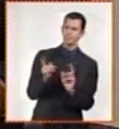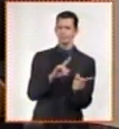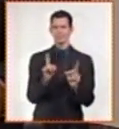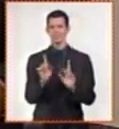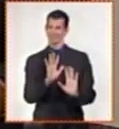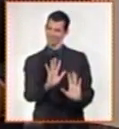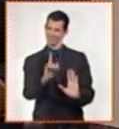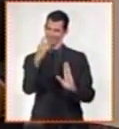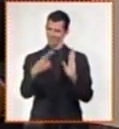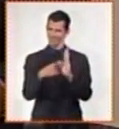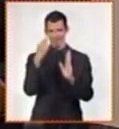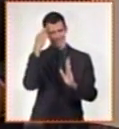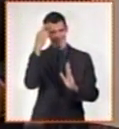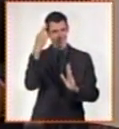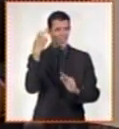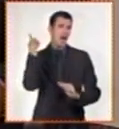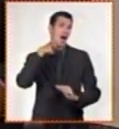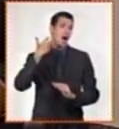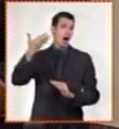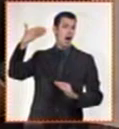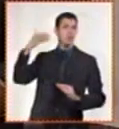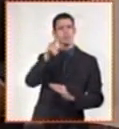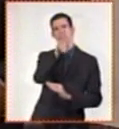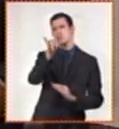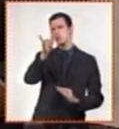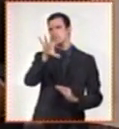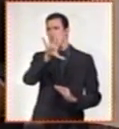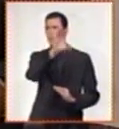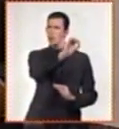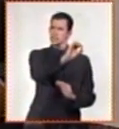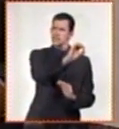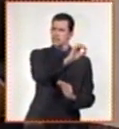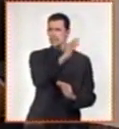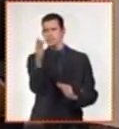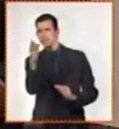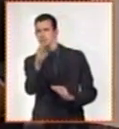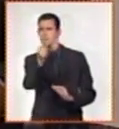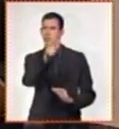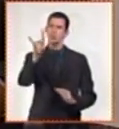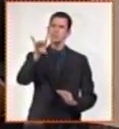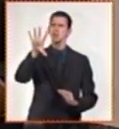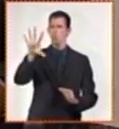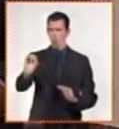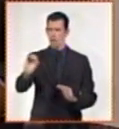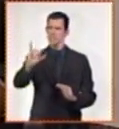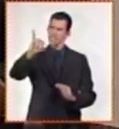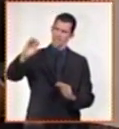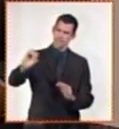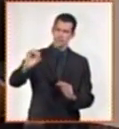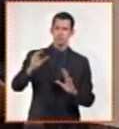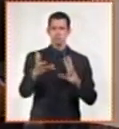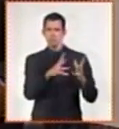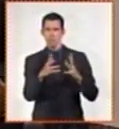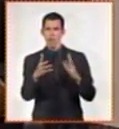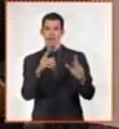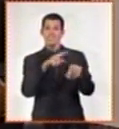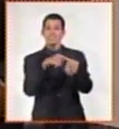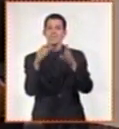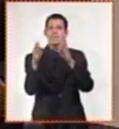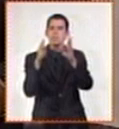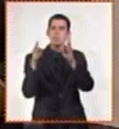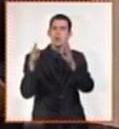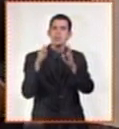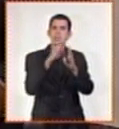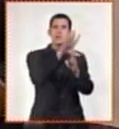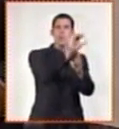las décadas de 1950 y 60. En ese momento, los movimientos de liberación nacional en